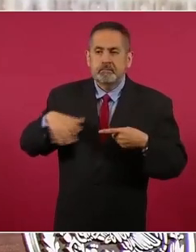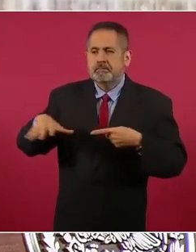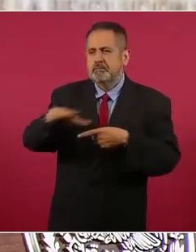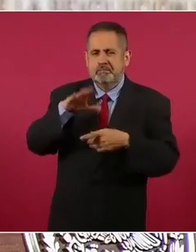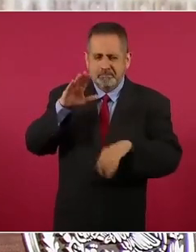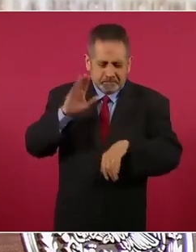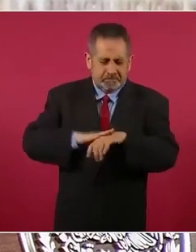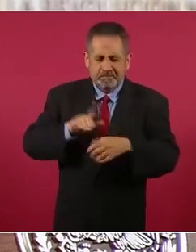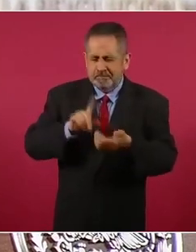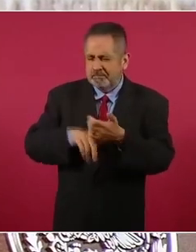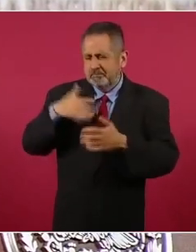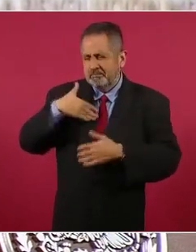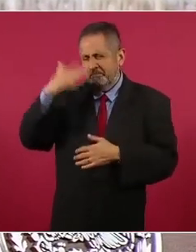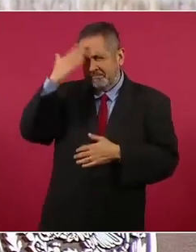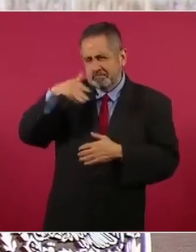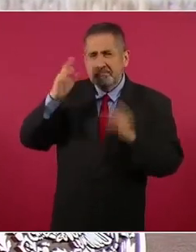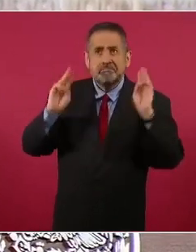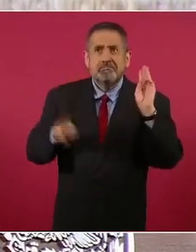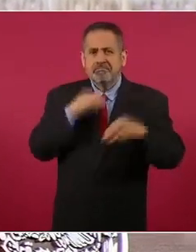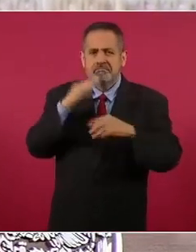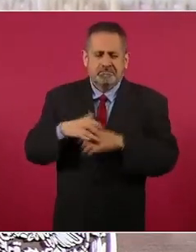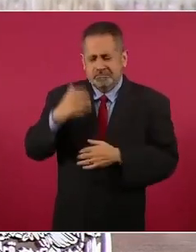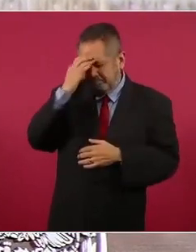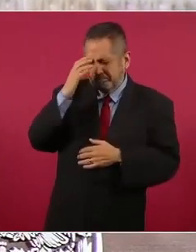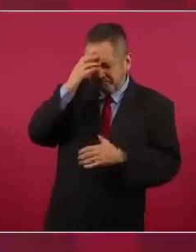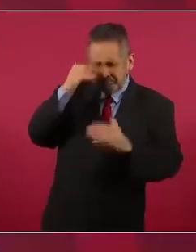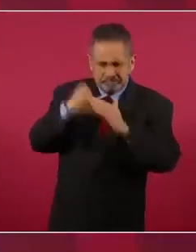más conscientes del mundo.